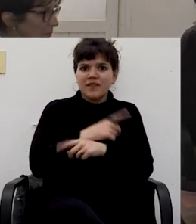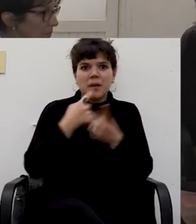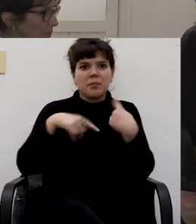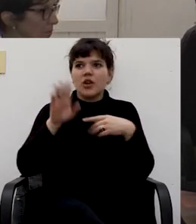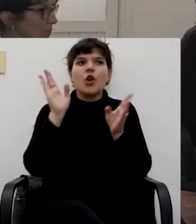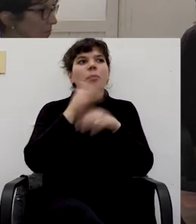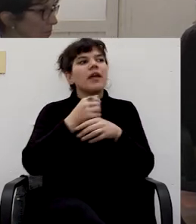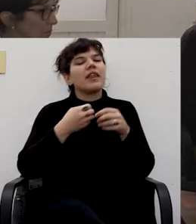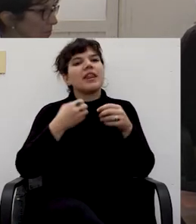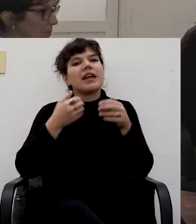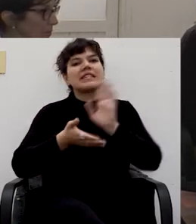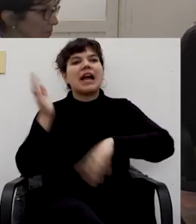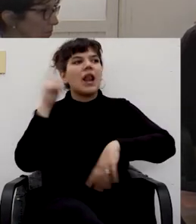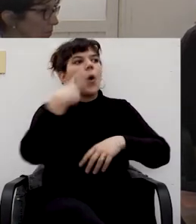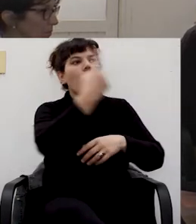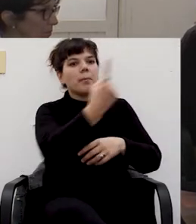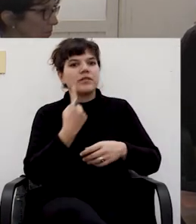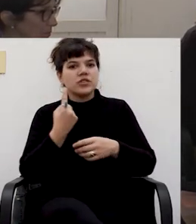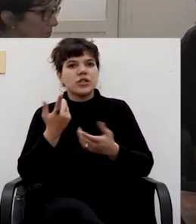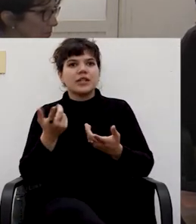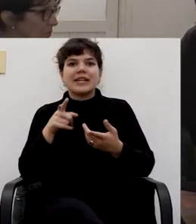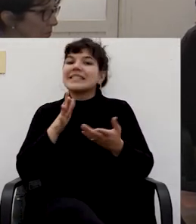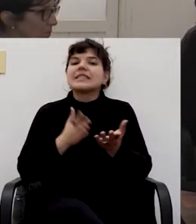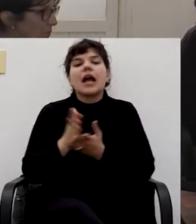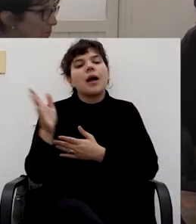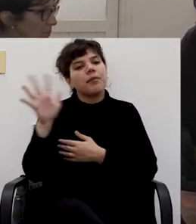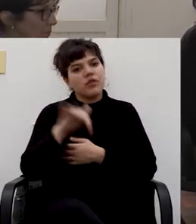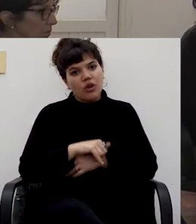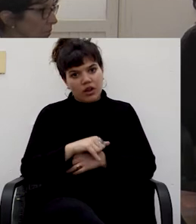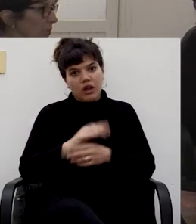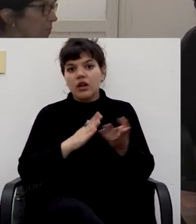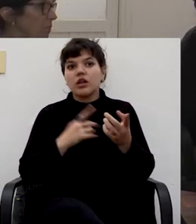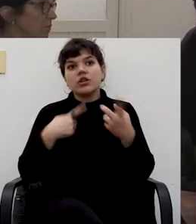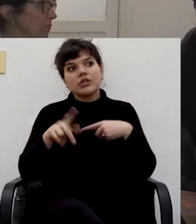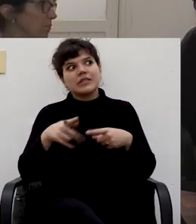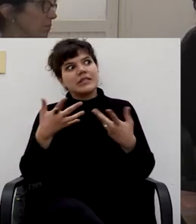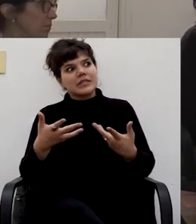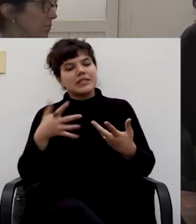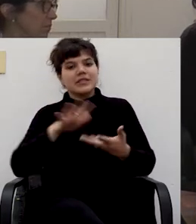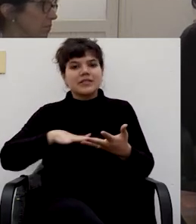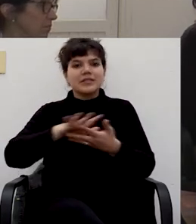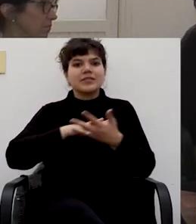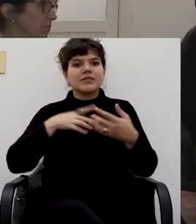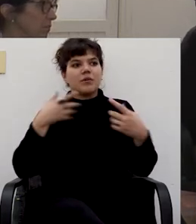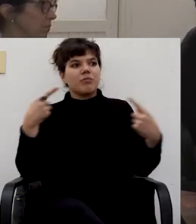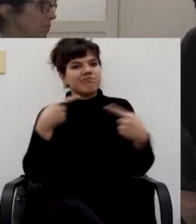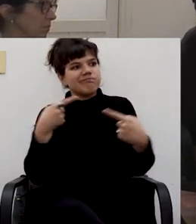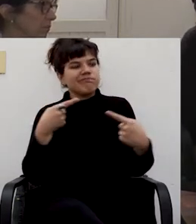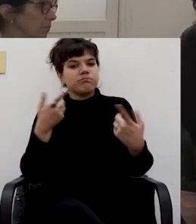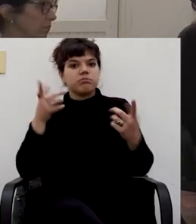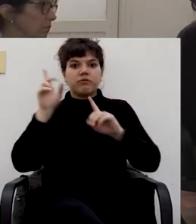salir a alguien. Esto es algo que sucede cotidianamente. Entonces, claro, esto enfrenta a la universidad, creo